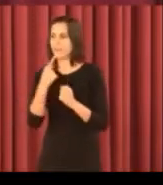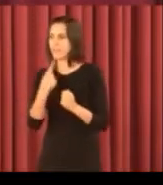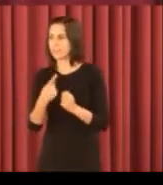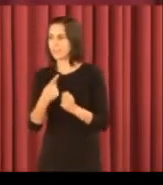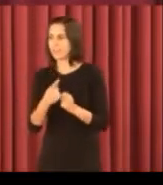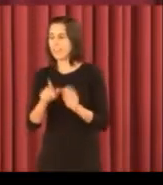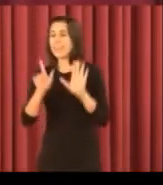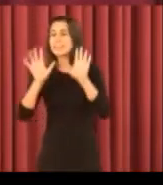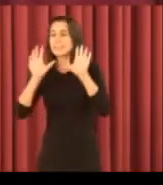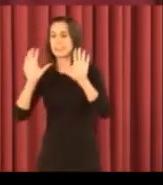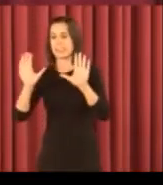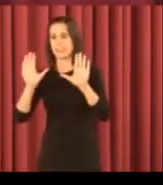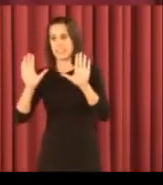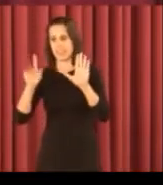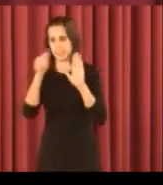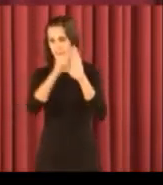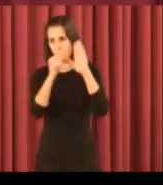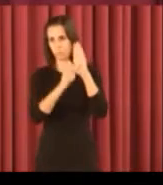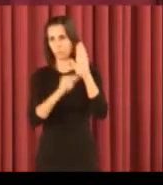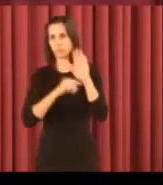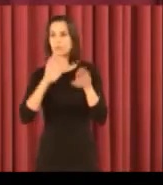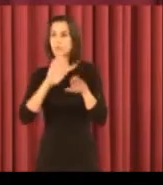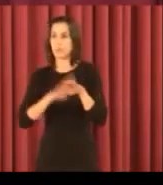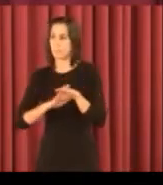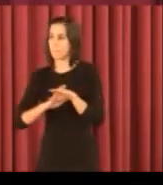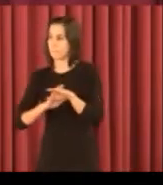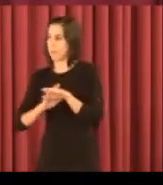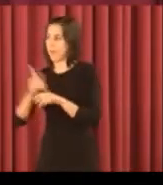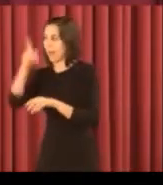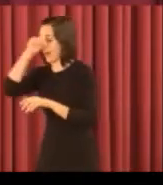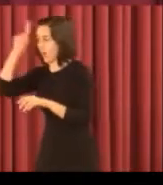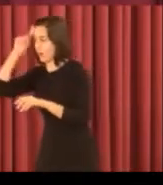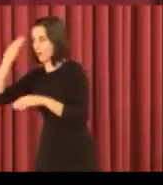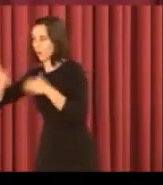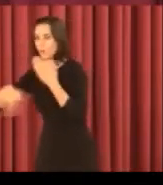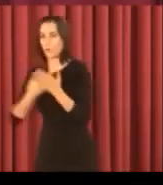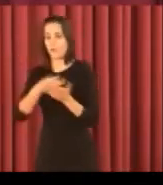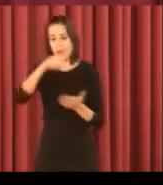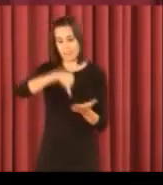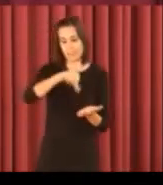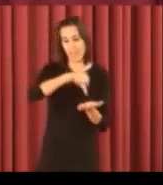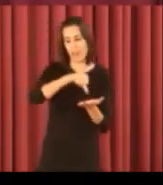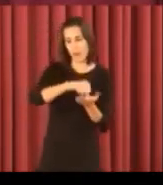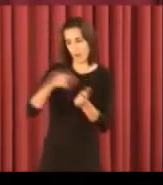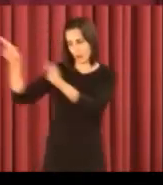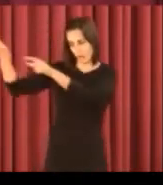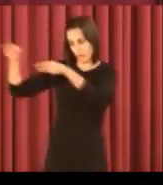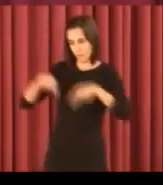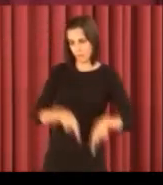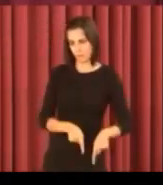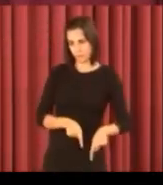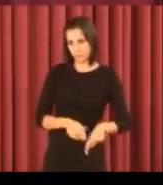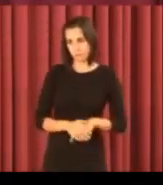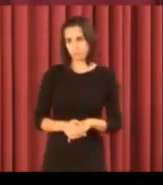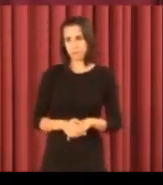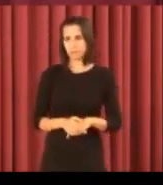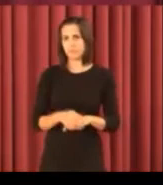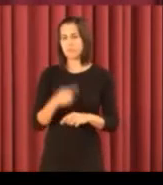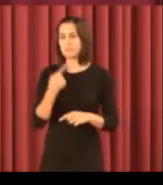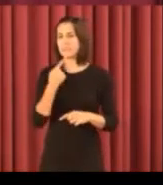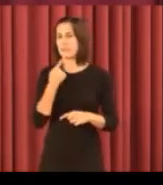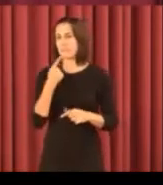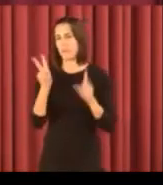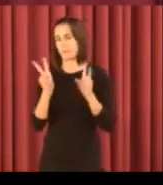10 argumentos, 10 razones por las que Logroño es su futuro, el mío o el vuestro.